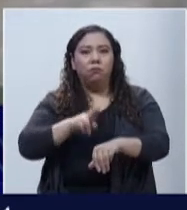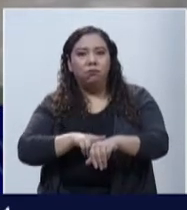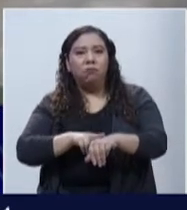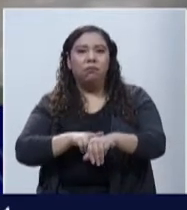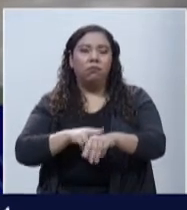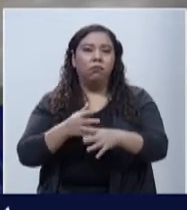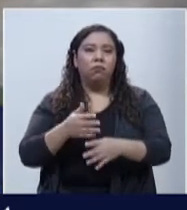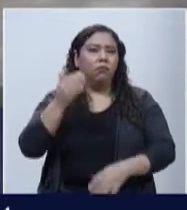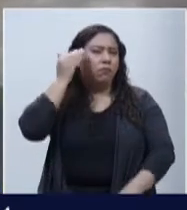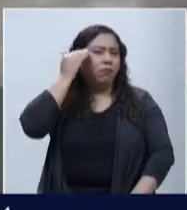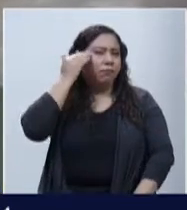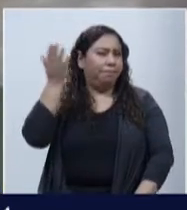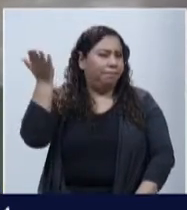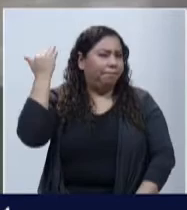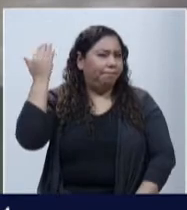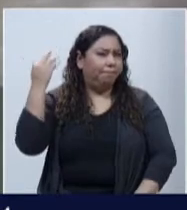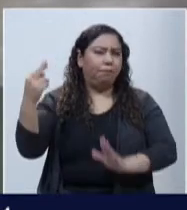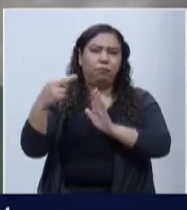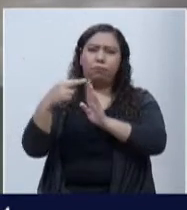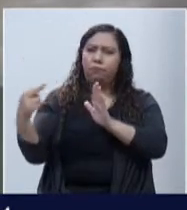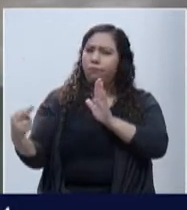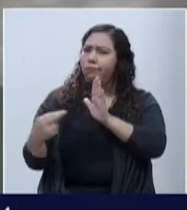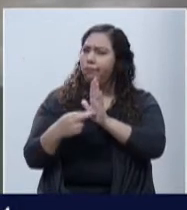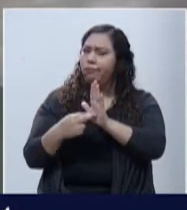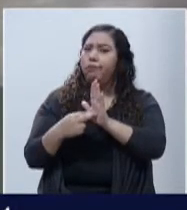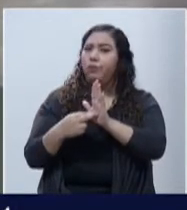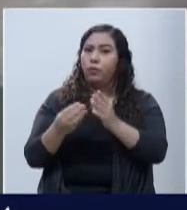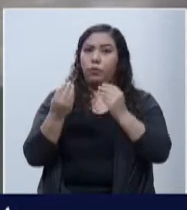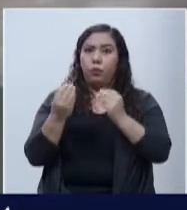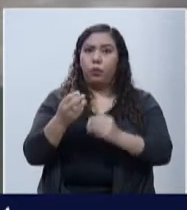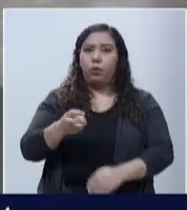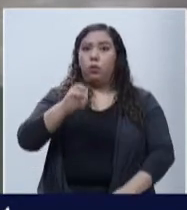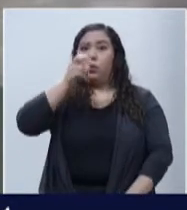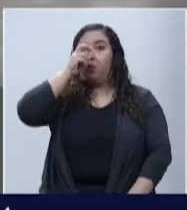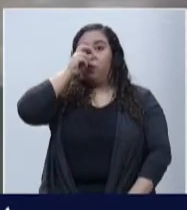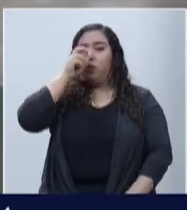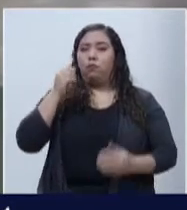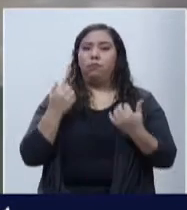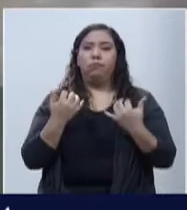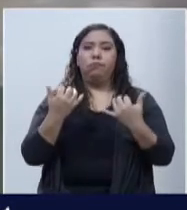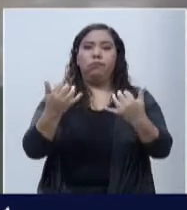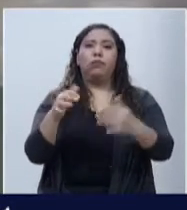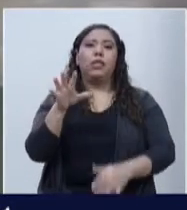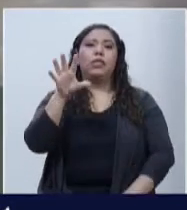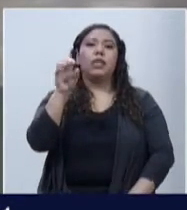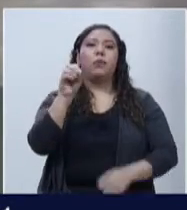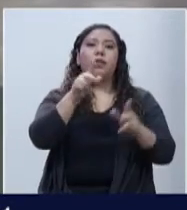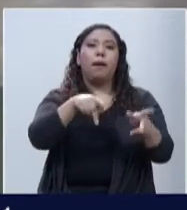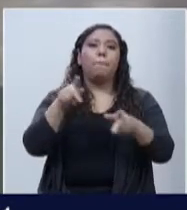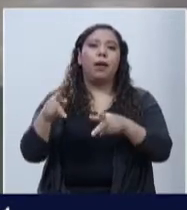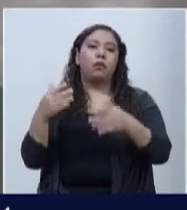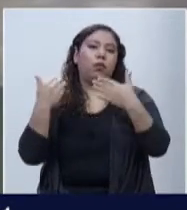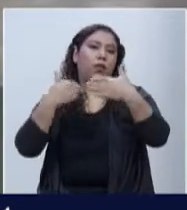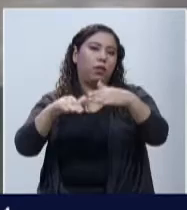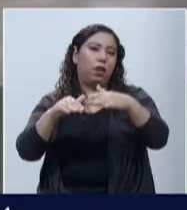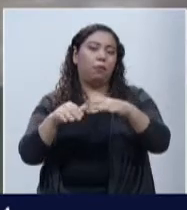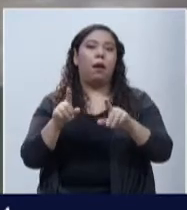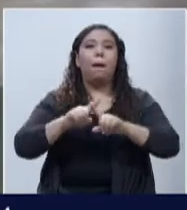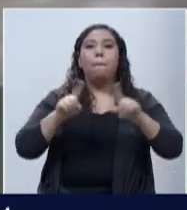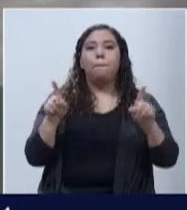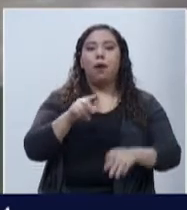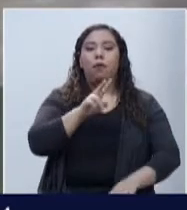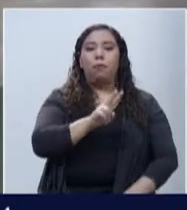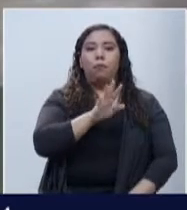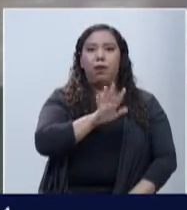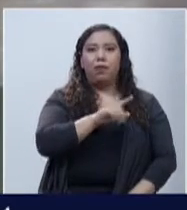restricciones que existían para eventos públicos de un límite de 50 personas pero ya con guacamaya fe es del 25 al 27